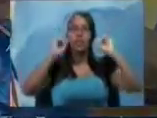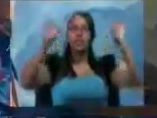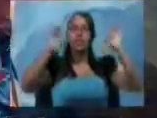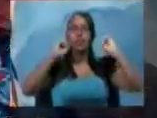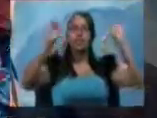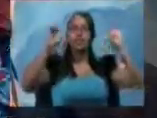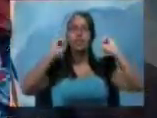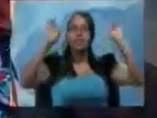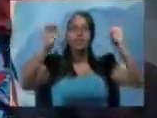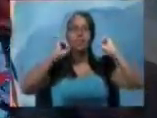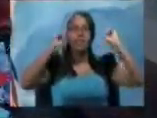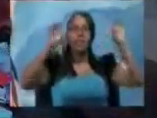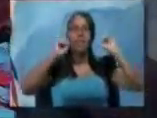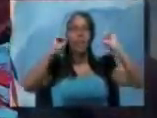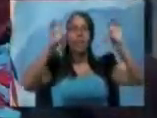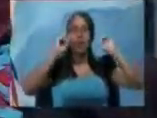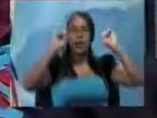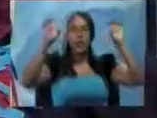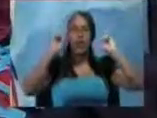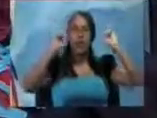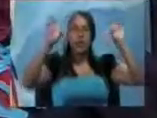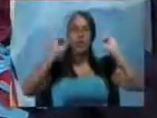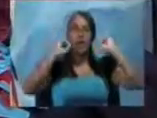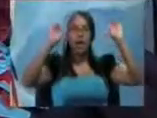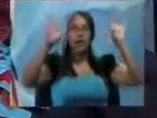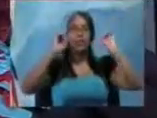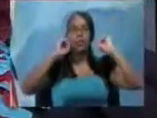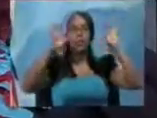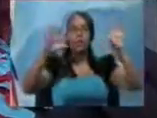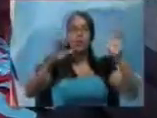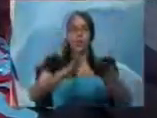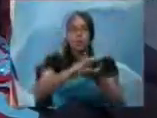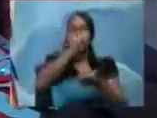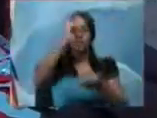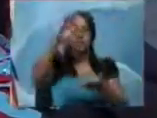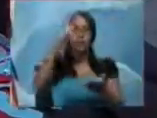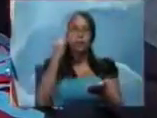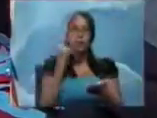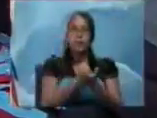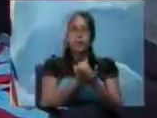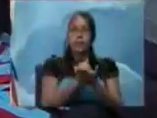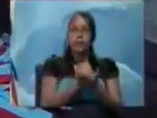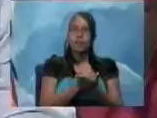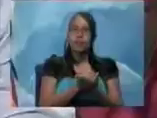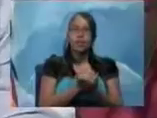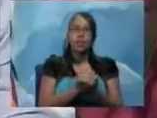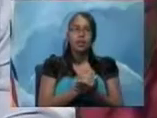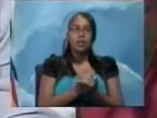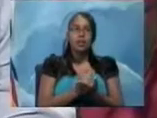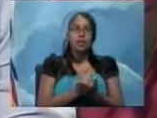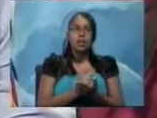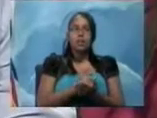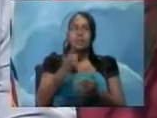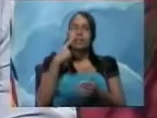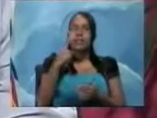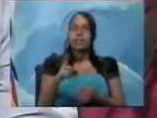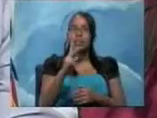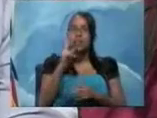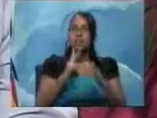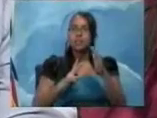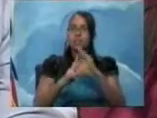bendiga Gloria a Dios Gloria a Dios gloria sea señor dice el